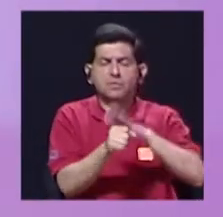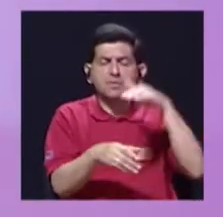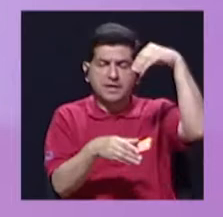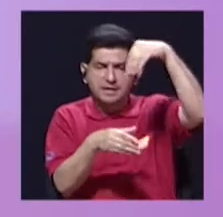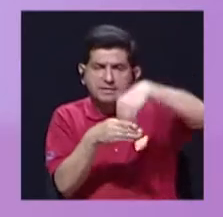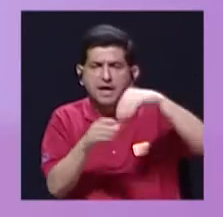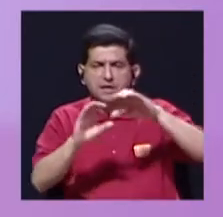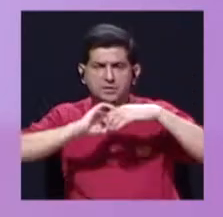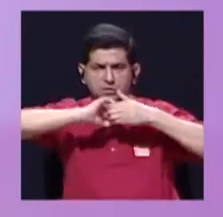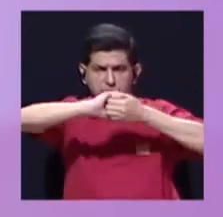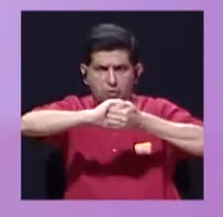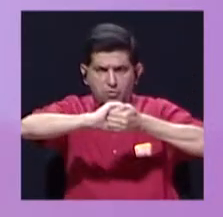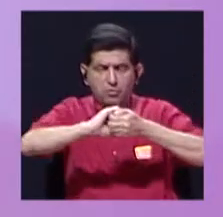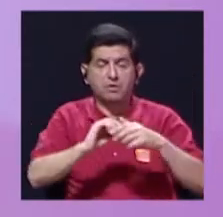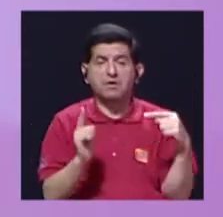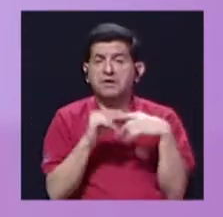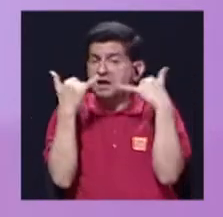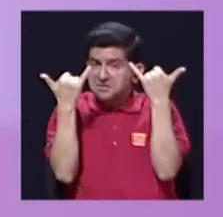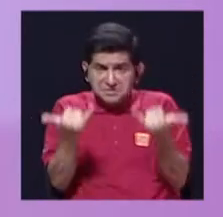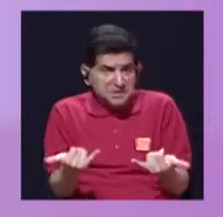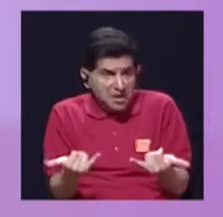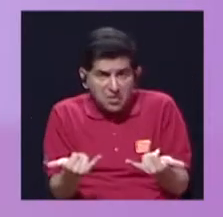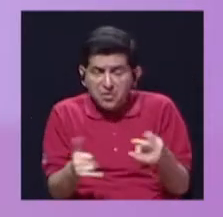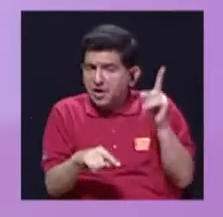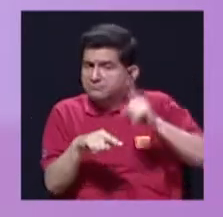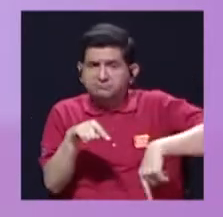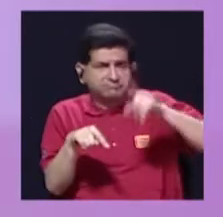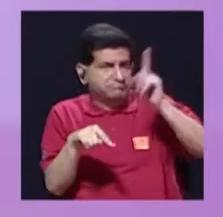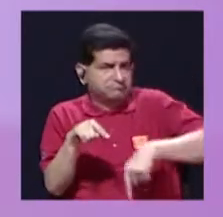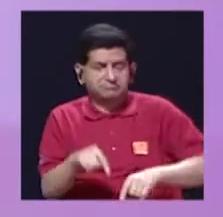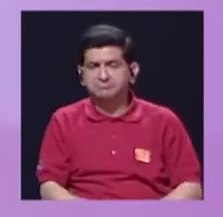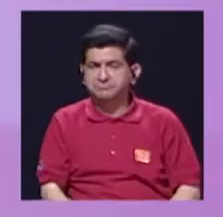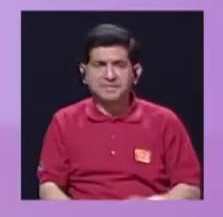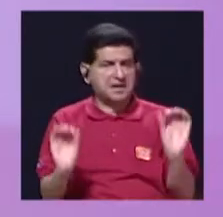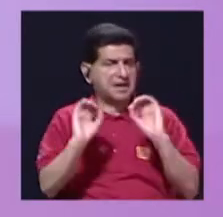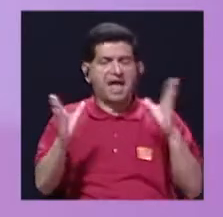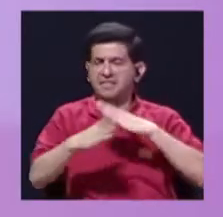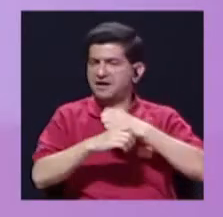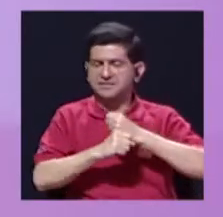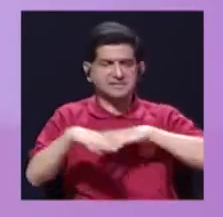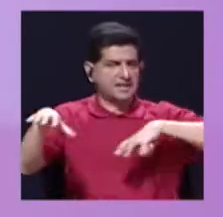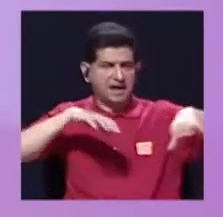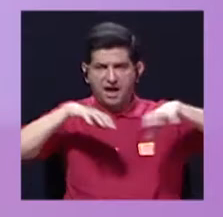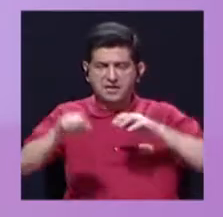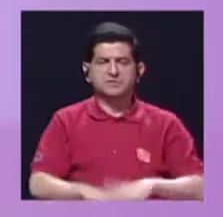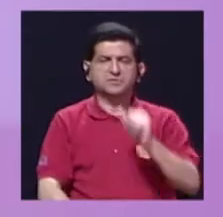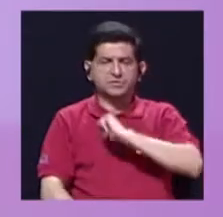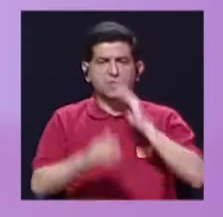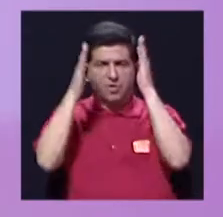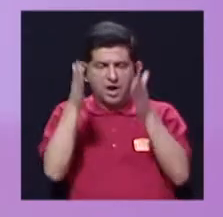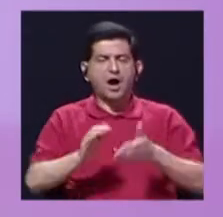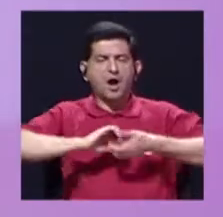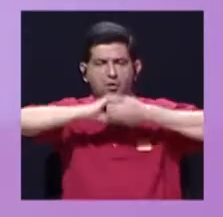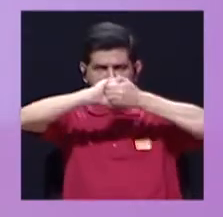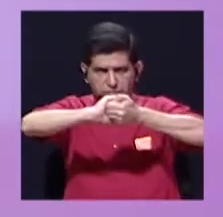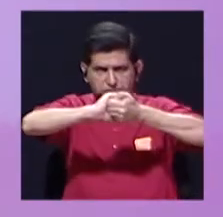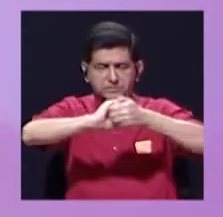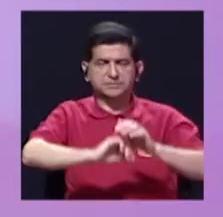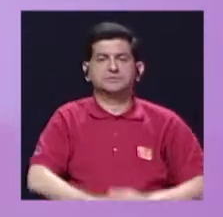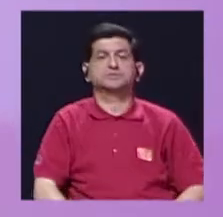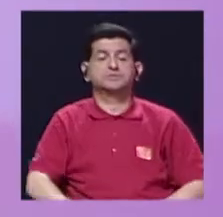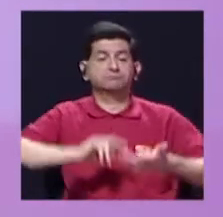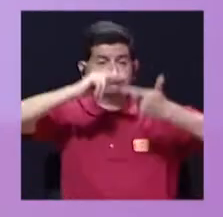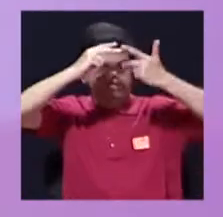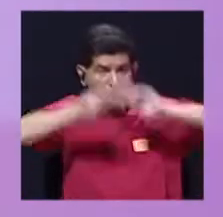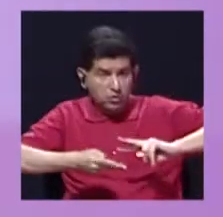cooperativas. Y hasta el momento no se ha logrado, ni se han hecho acciones por parte de las autoridades cooperativas para hacerlo. Todo